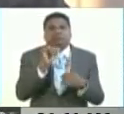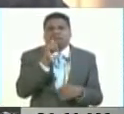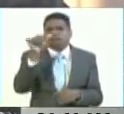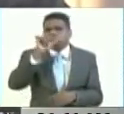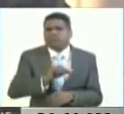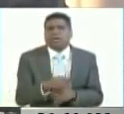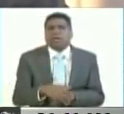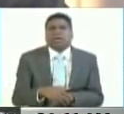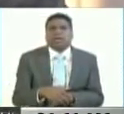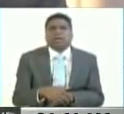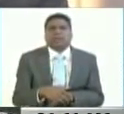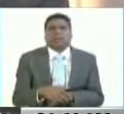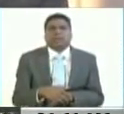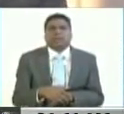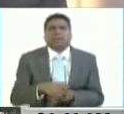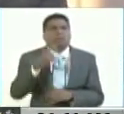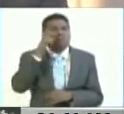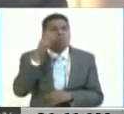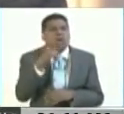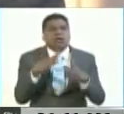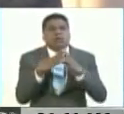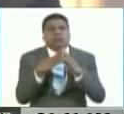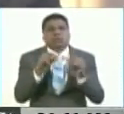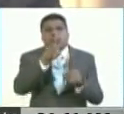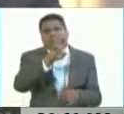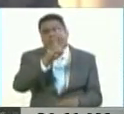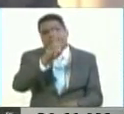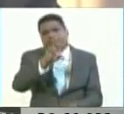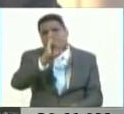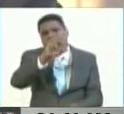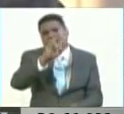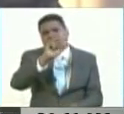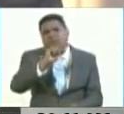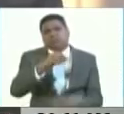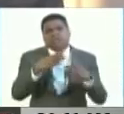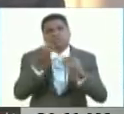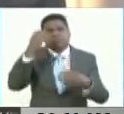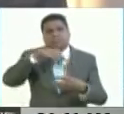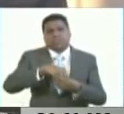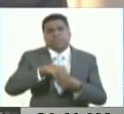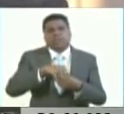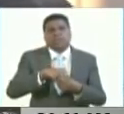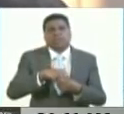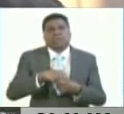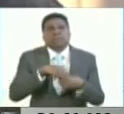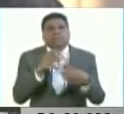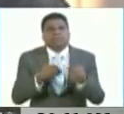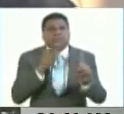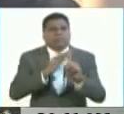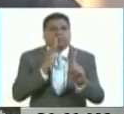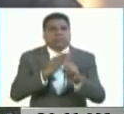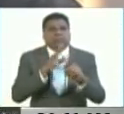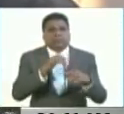ellos incluyeron unos virus informáticos dentro de las plantas de nuclear y de ahí pudieron hacer un ataque